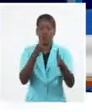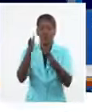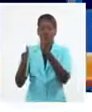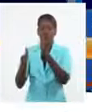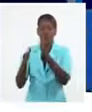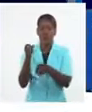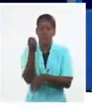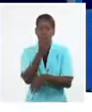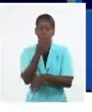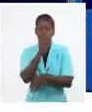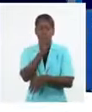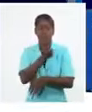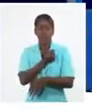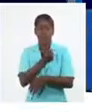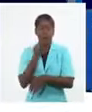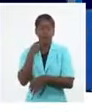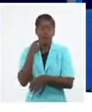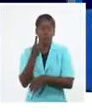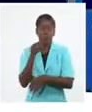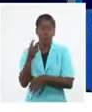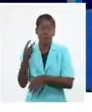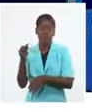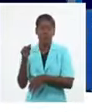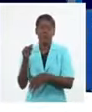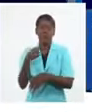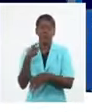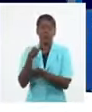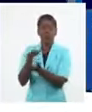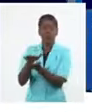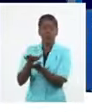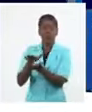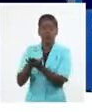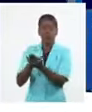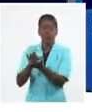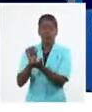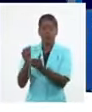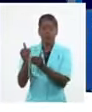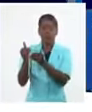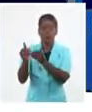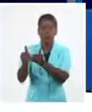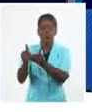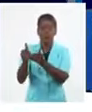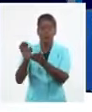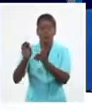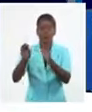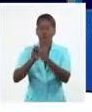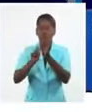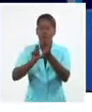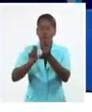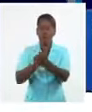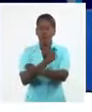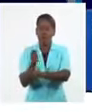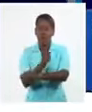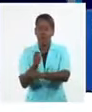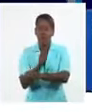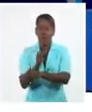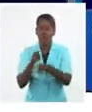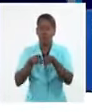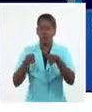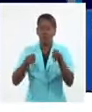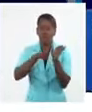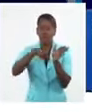en diciembre del 2020, y nos quedaba pendiente hacer toda la sesión de concurso con los jurados presentes, con